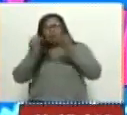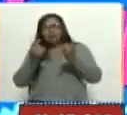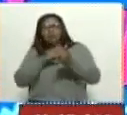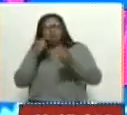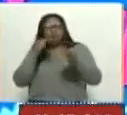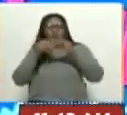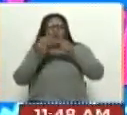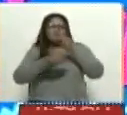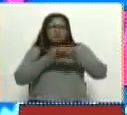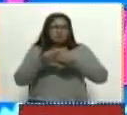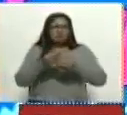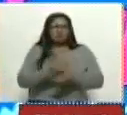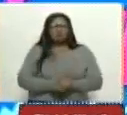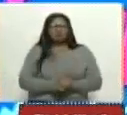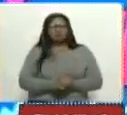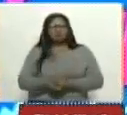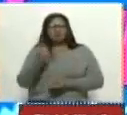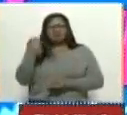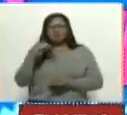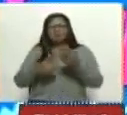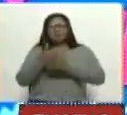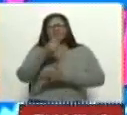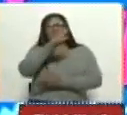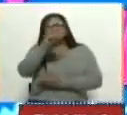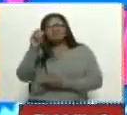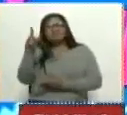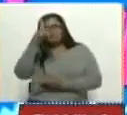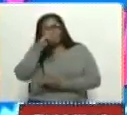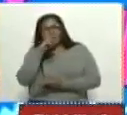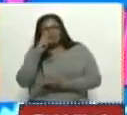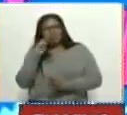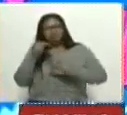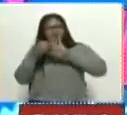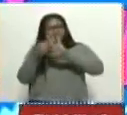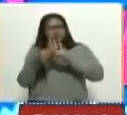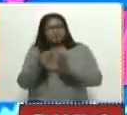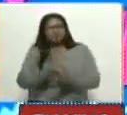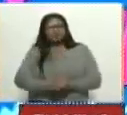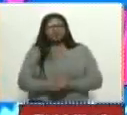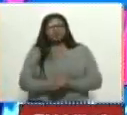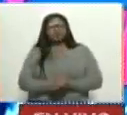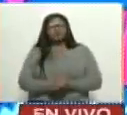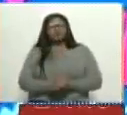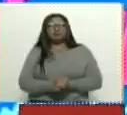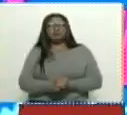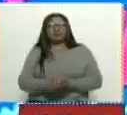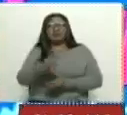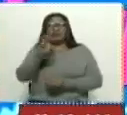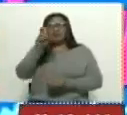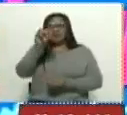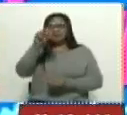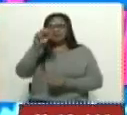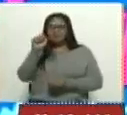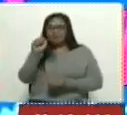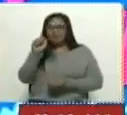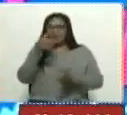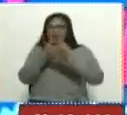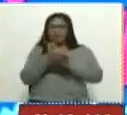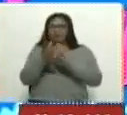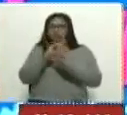nosotros tenemos más de Cien años de renta y la renta desde que llegó el comandante Chávez